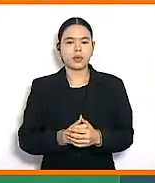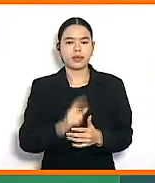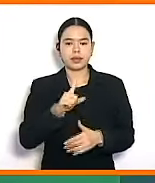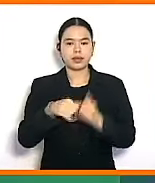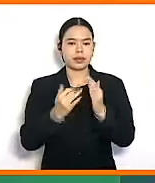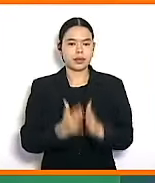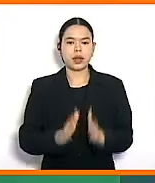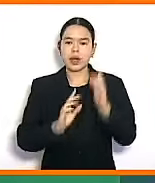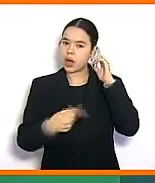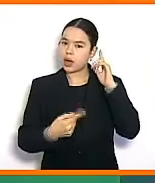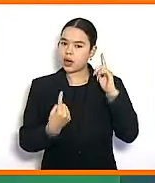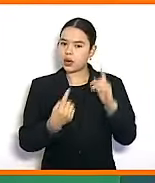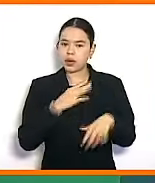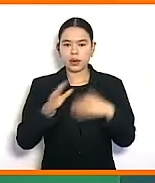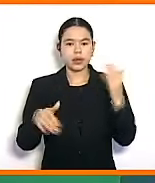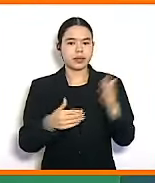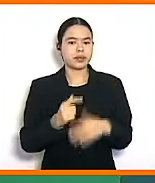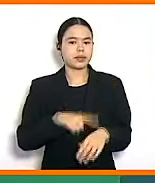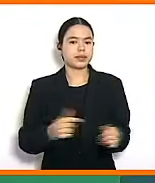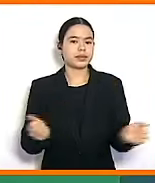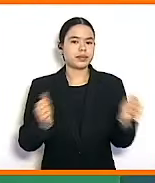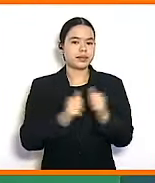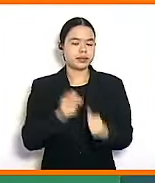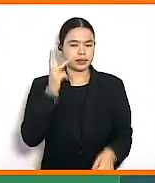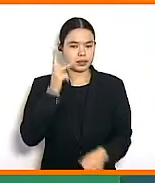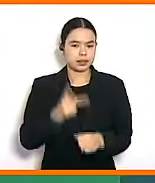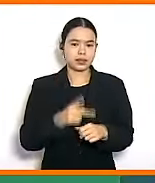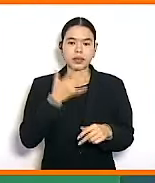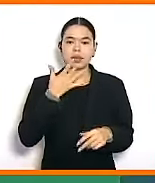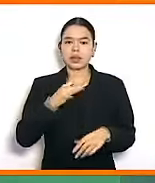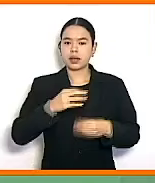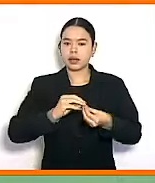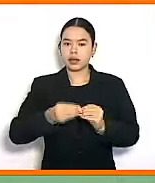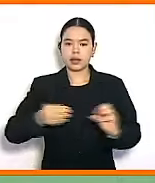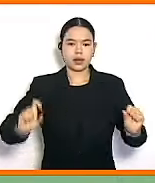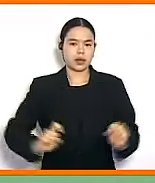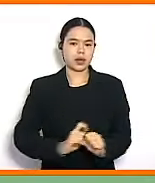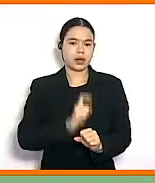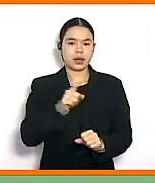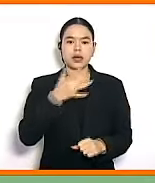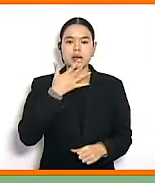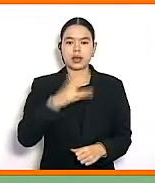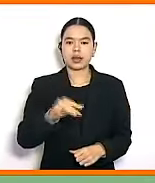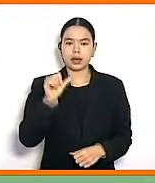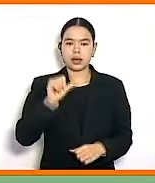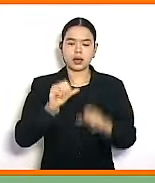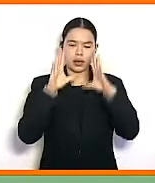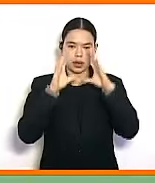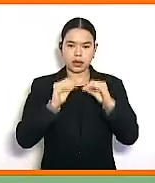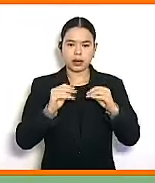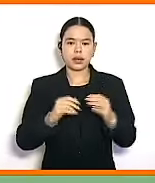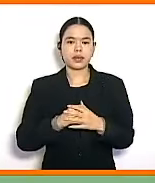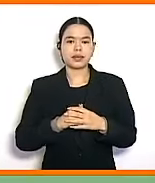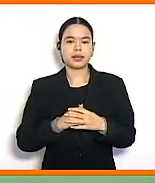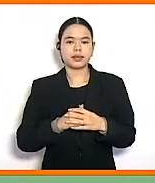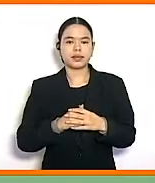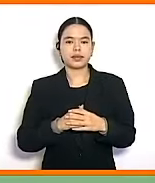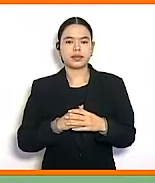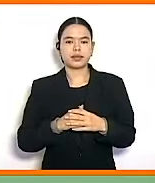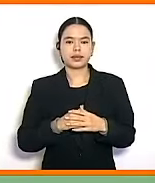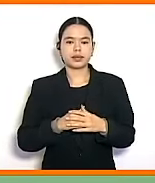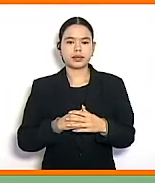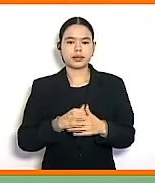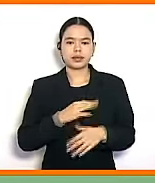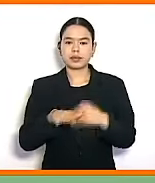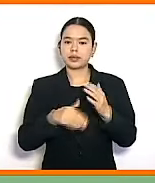si eres jugador para más uno, acompáñame a conocer cuál es ese afortunado número que te dará la suerte en esta noche. Y